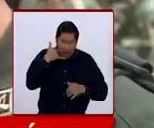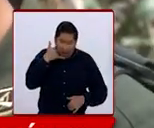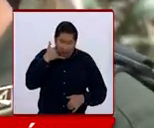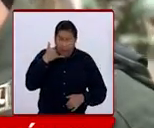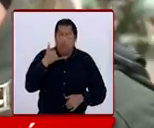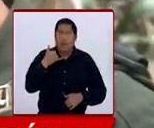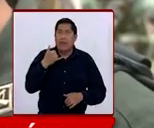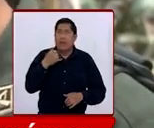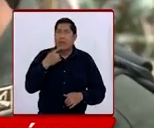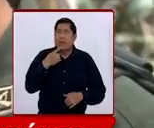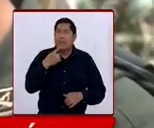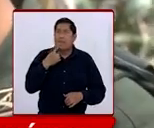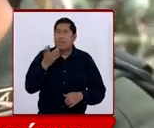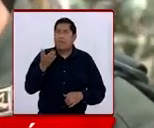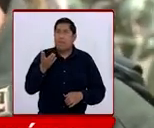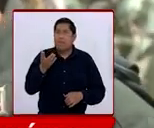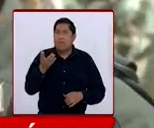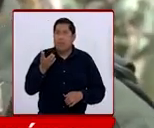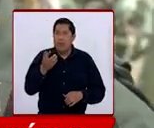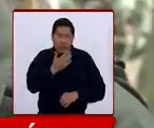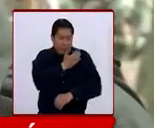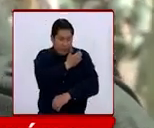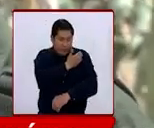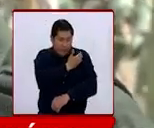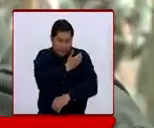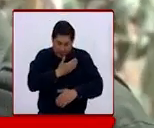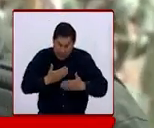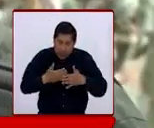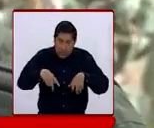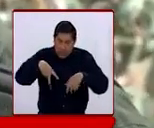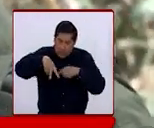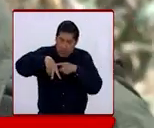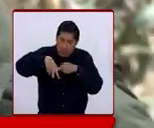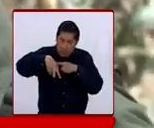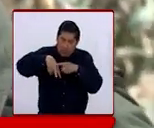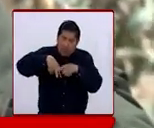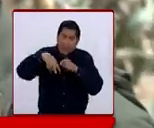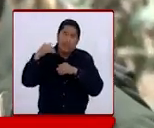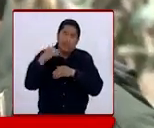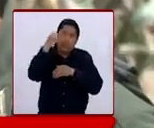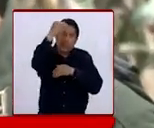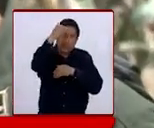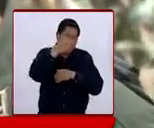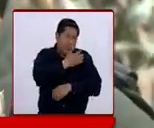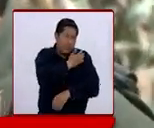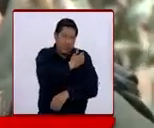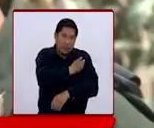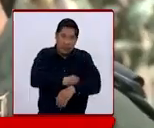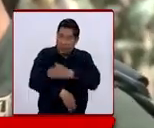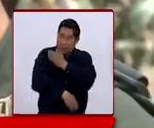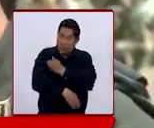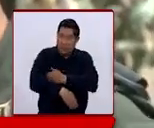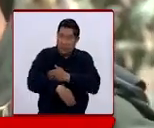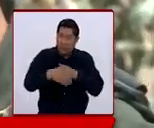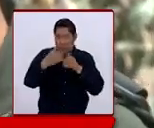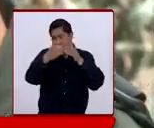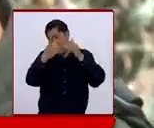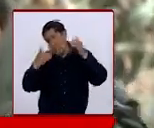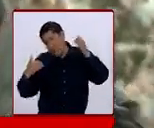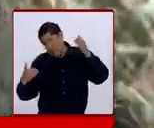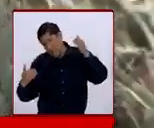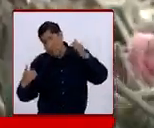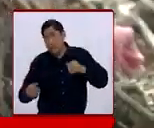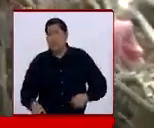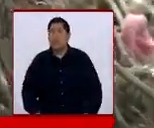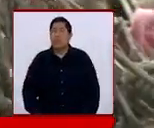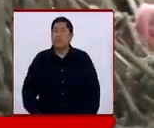Se encuentran sus miembros inferiores unos metros más arriba y los miembros superiores un poco más